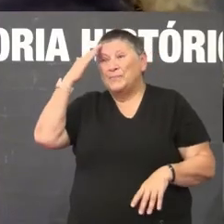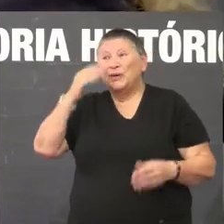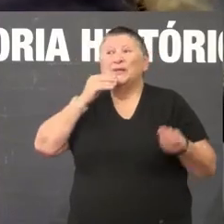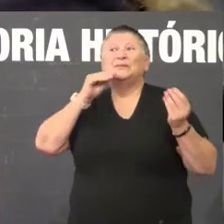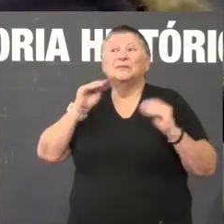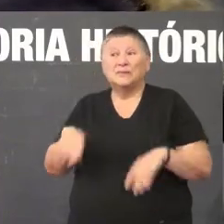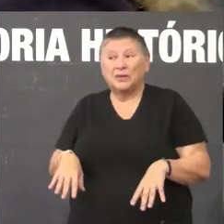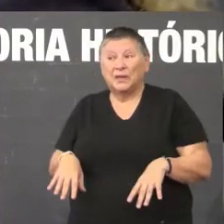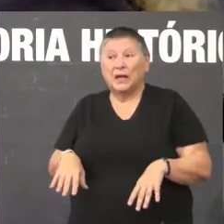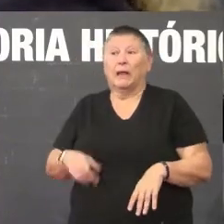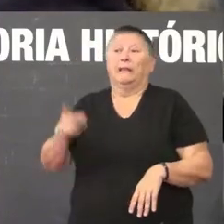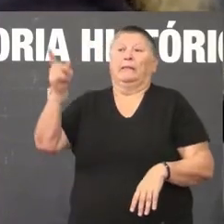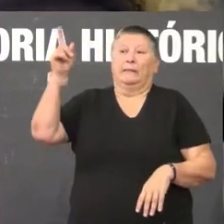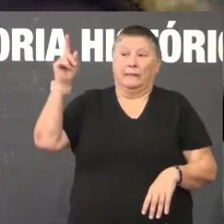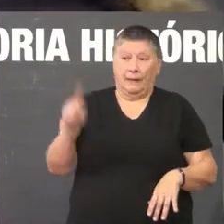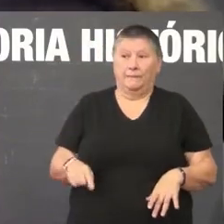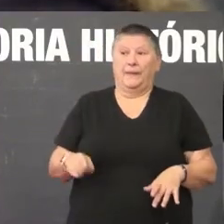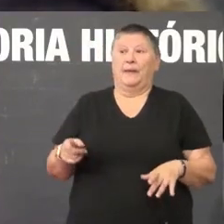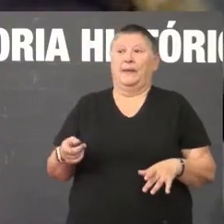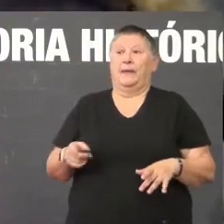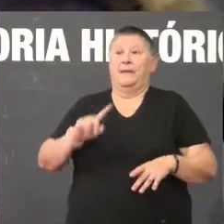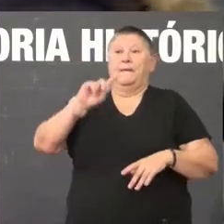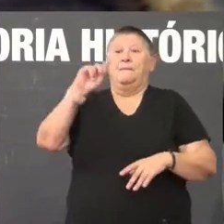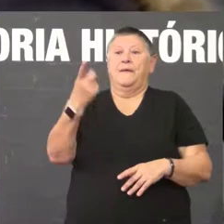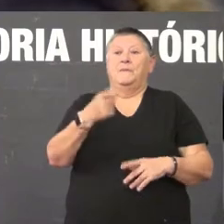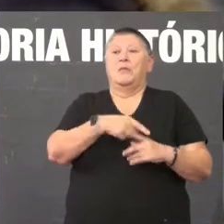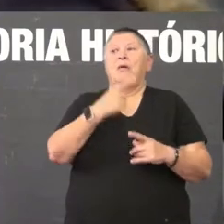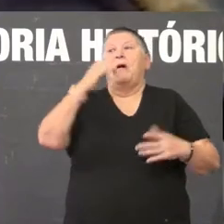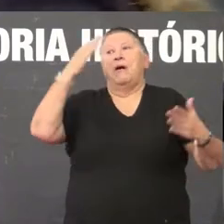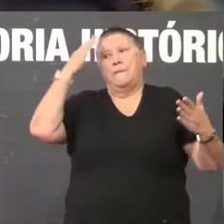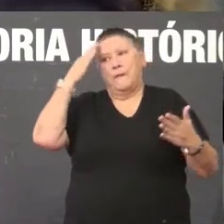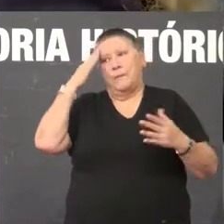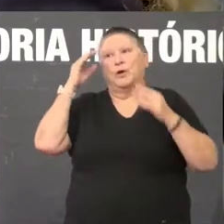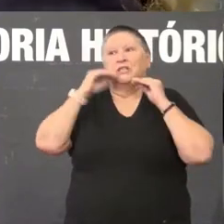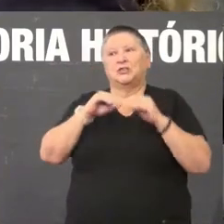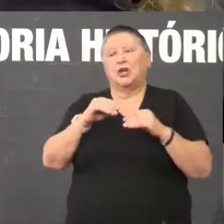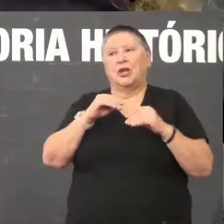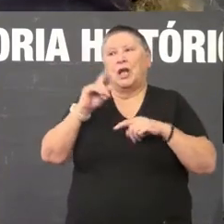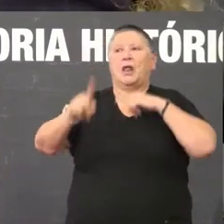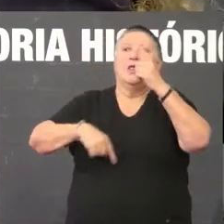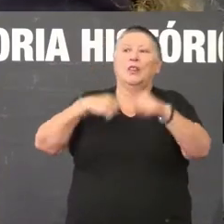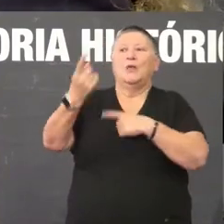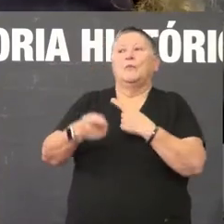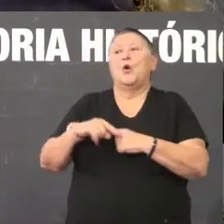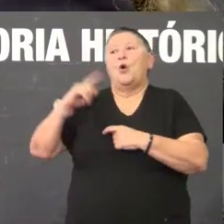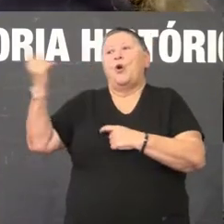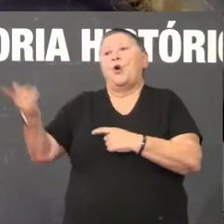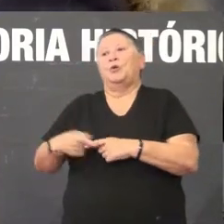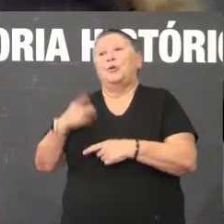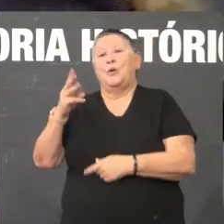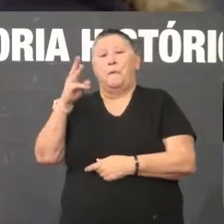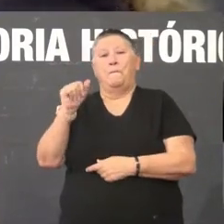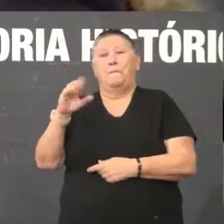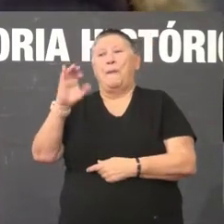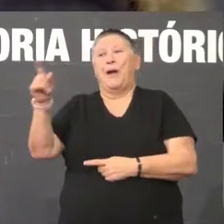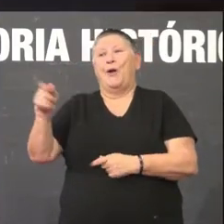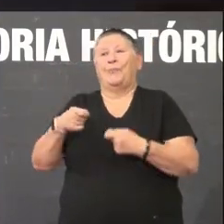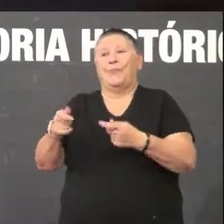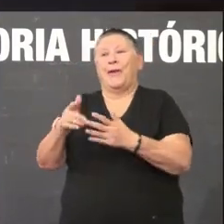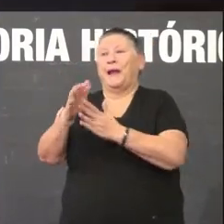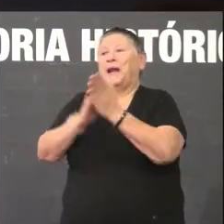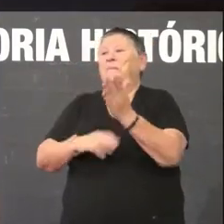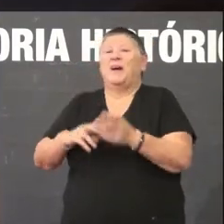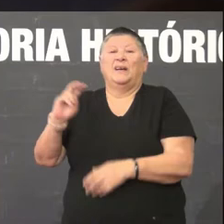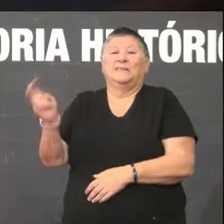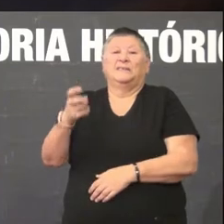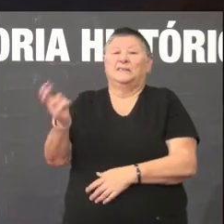A memoria histórica tamén. Primeiro hai unha memoria histórica, despois ven o tío Paco Carrebaixas, etc.